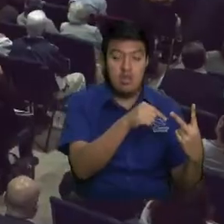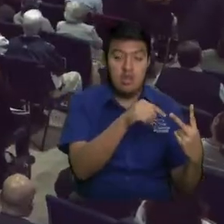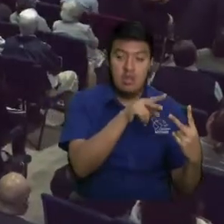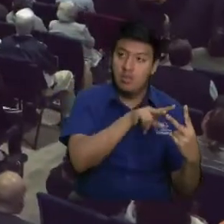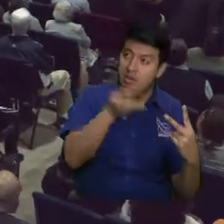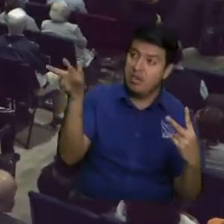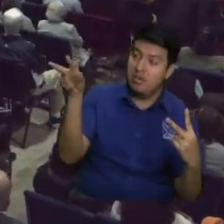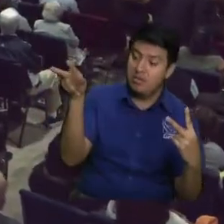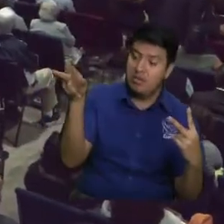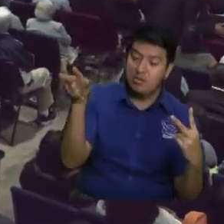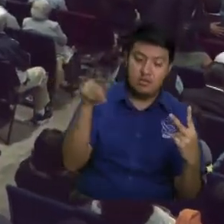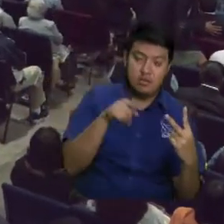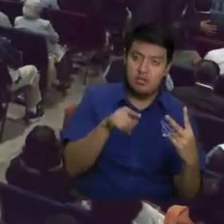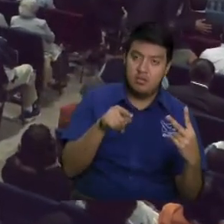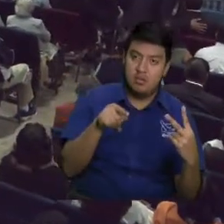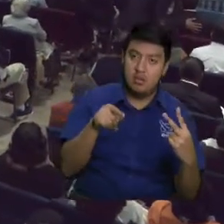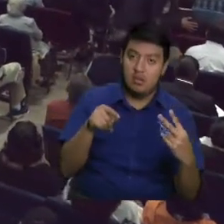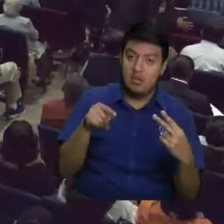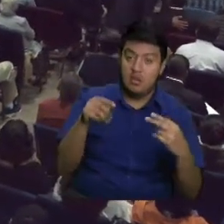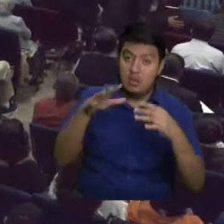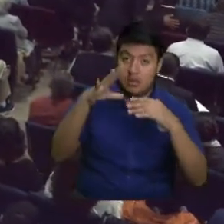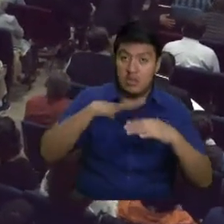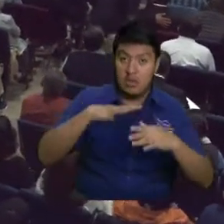se tapaban la cara.